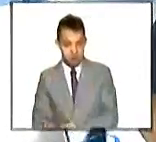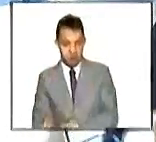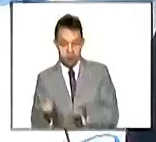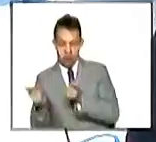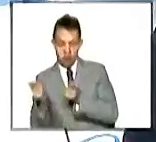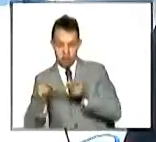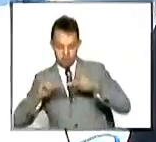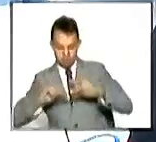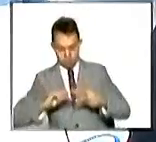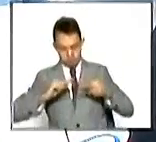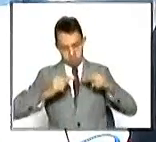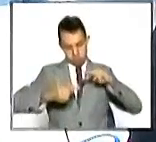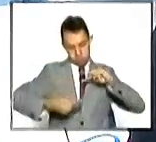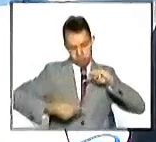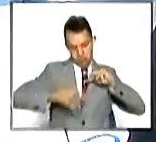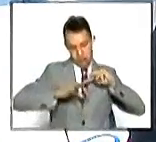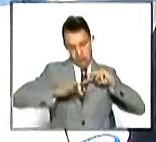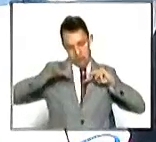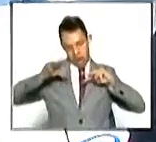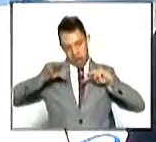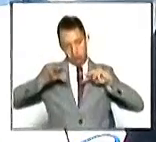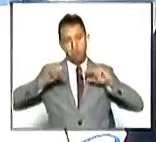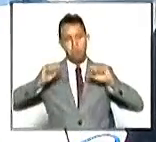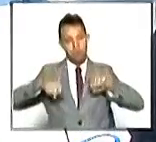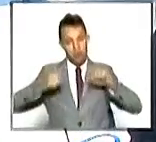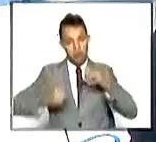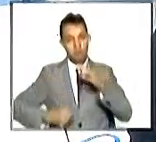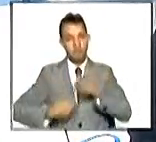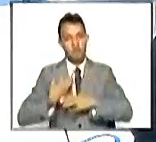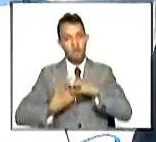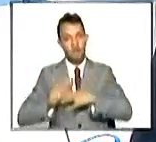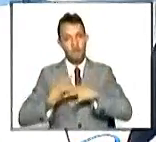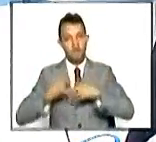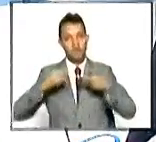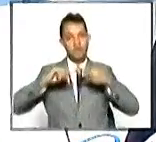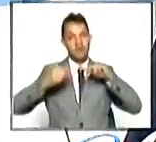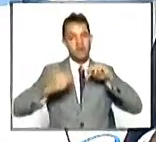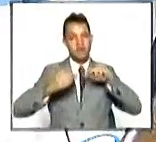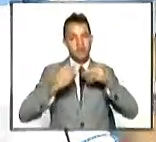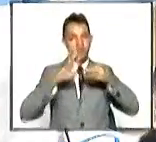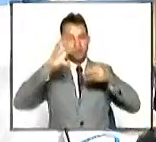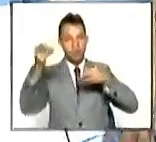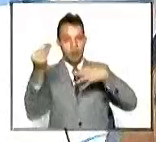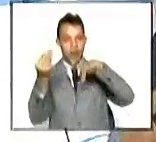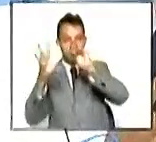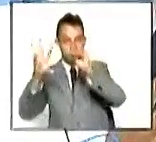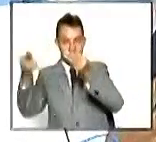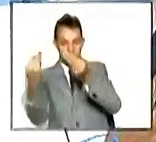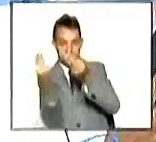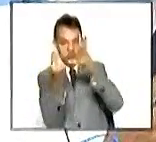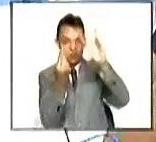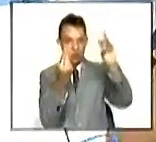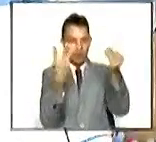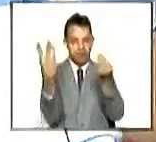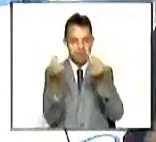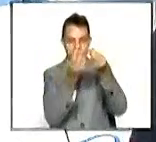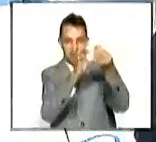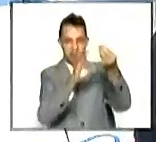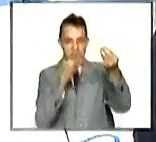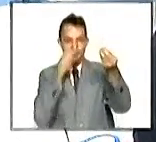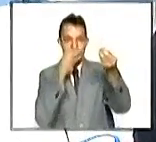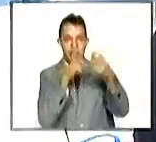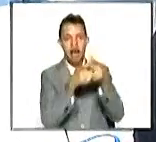manipular genéticamente las plantas se inventaron una uva distinta, más grande, que diera más uva. que fuera